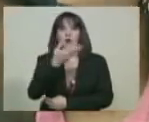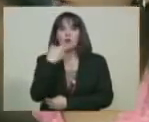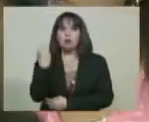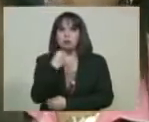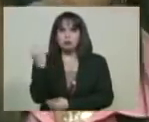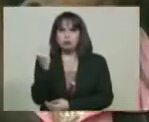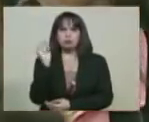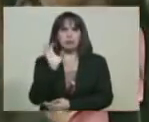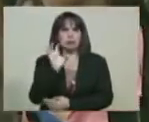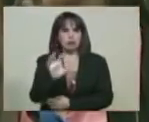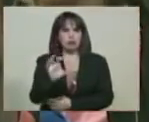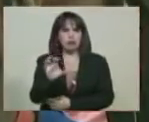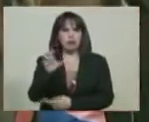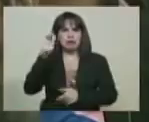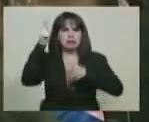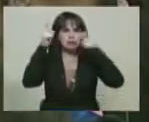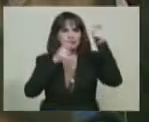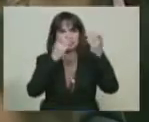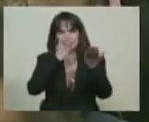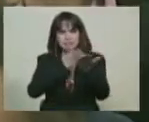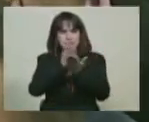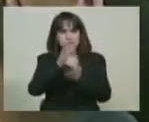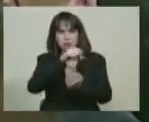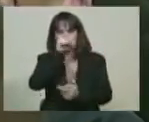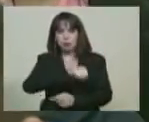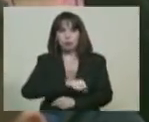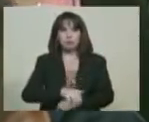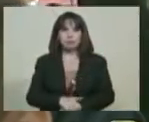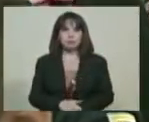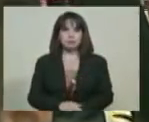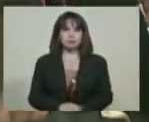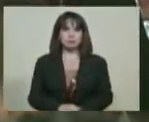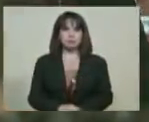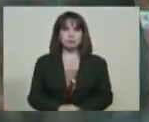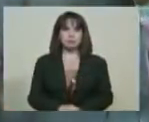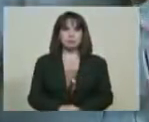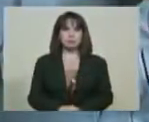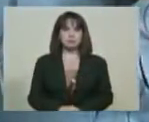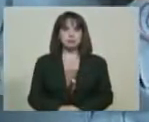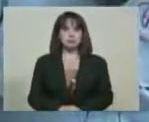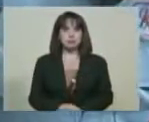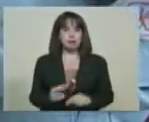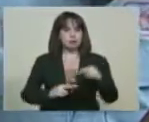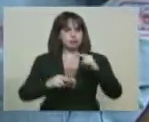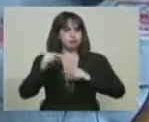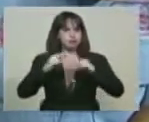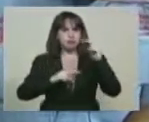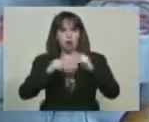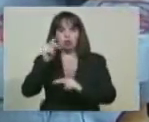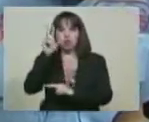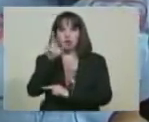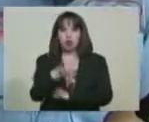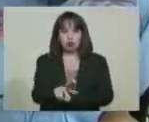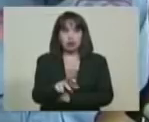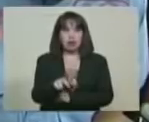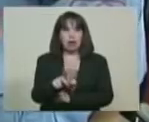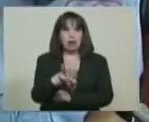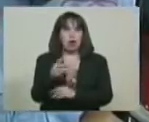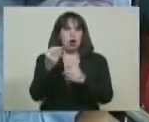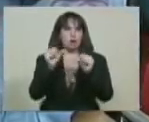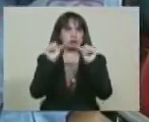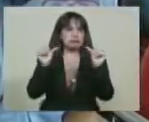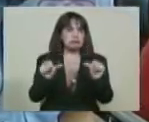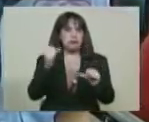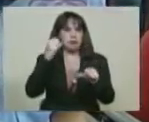juventud bolivariana y chavista. Son ustedes que están construyendo todos los días un sistema, un cuerpo